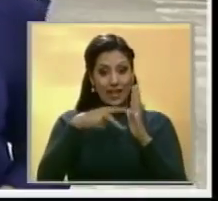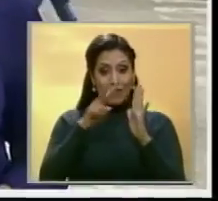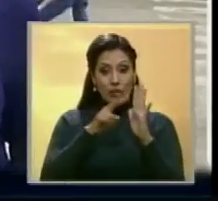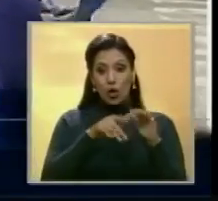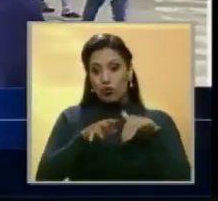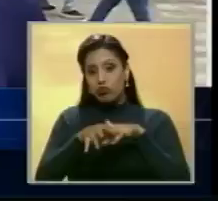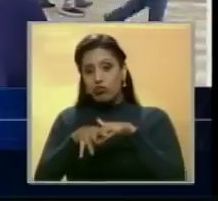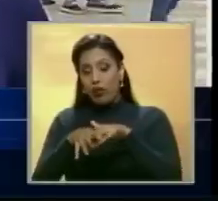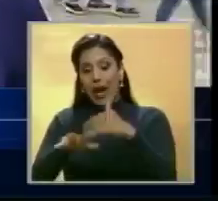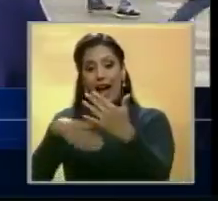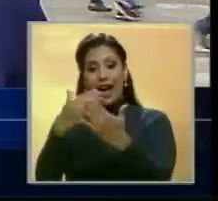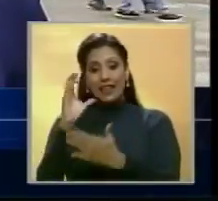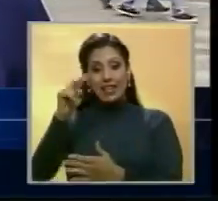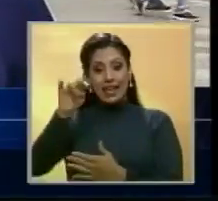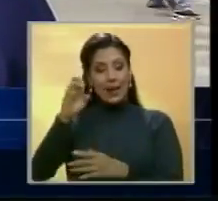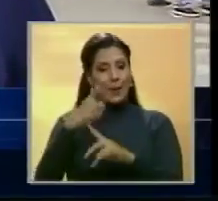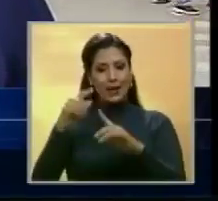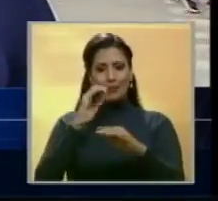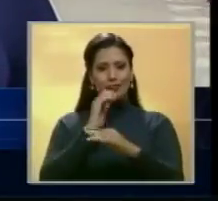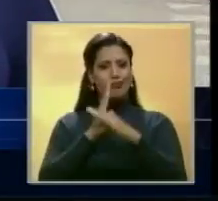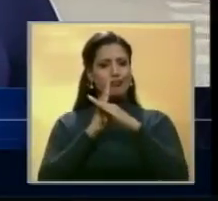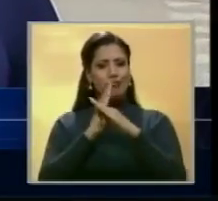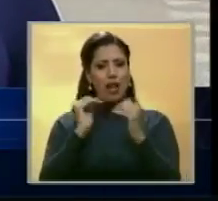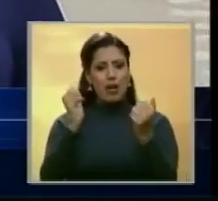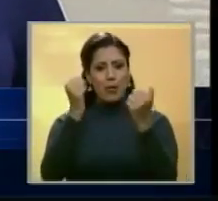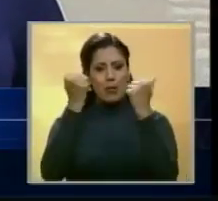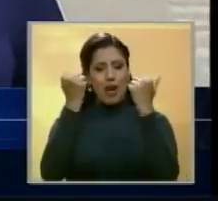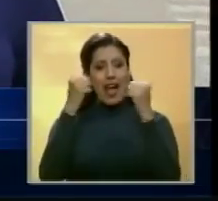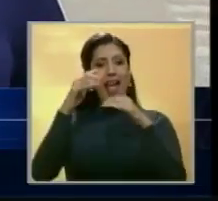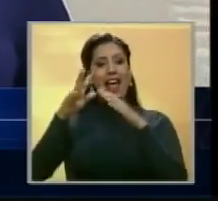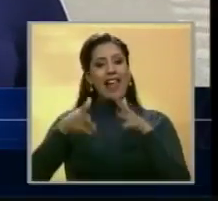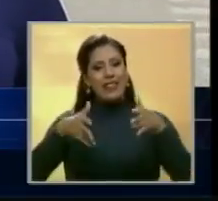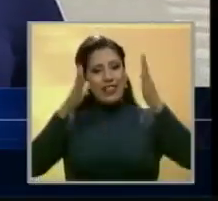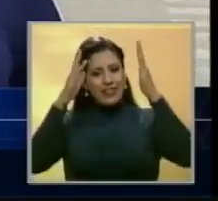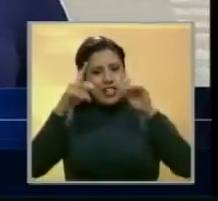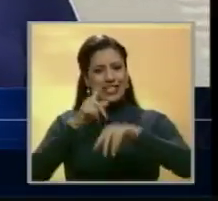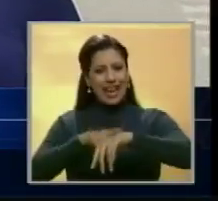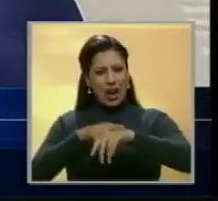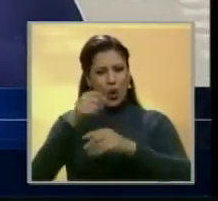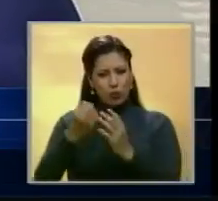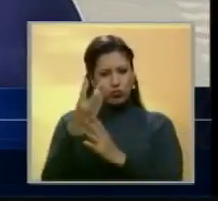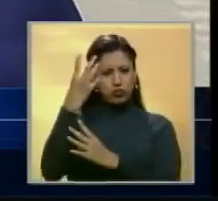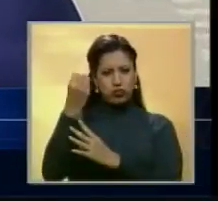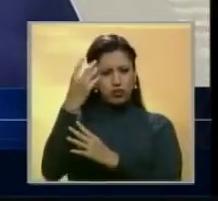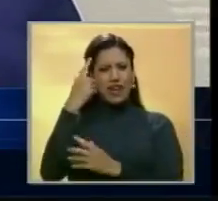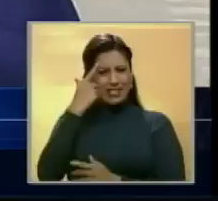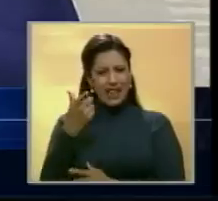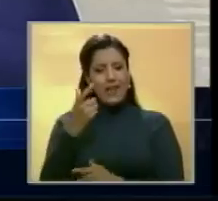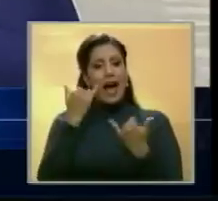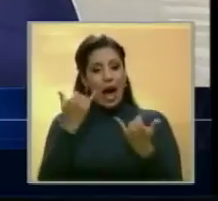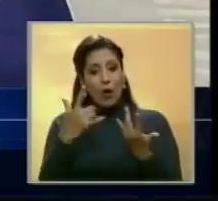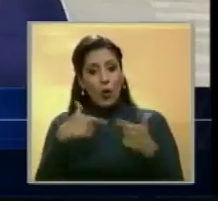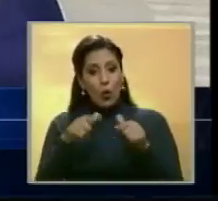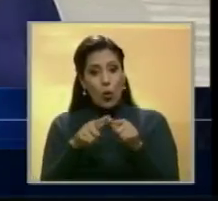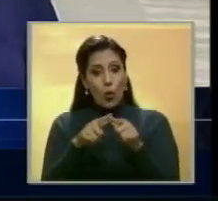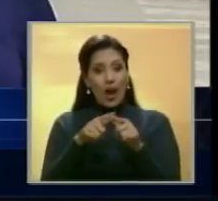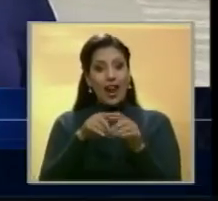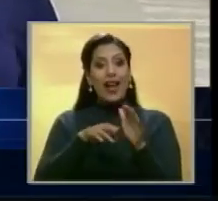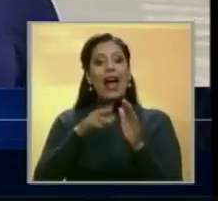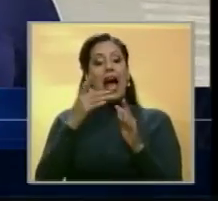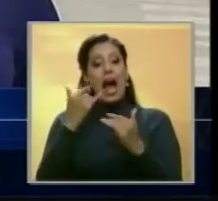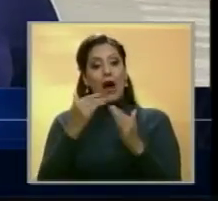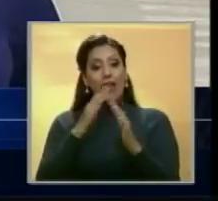sin embargo lo realizó por el cordón policial desde el edificio de la Previsora. Del edificio de la Previsora subió hasta la